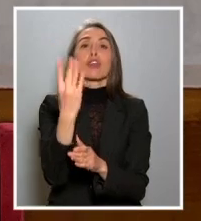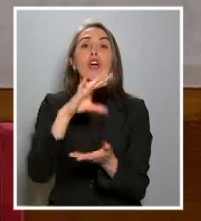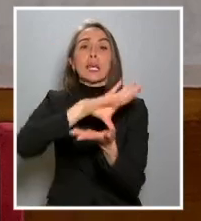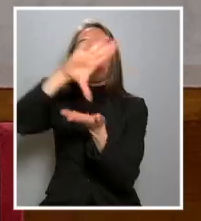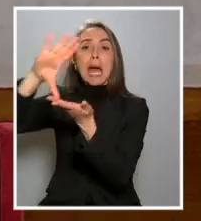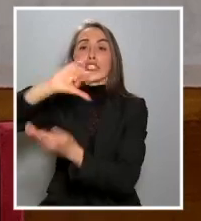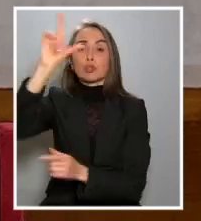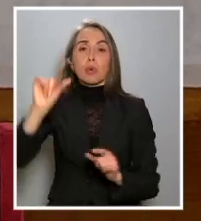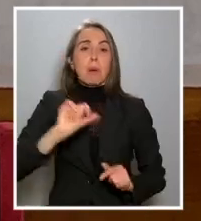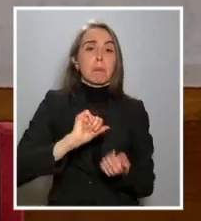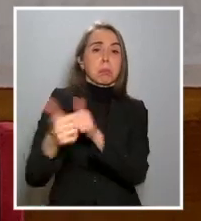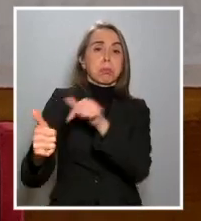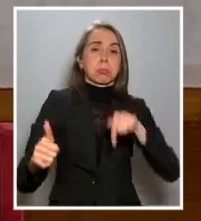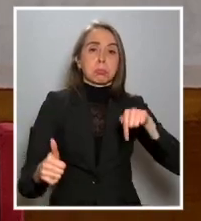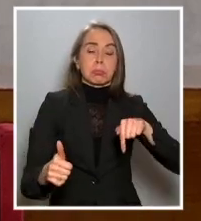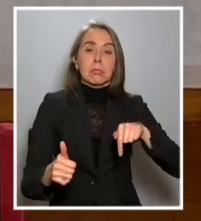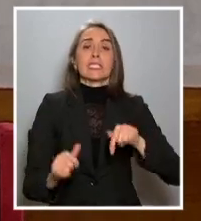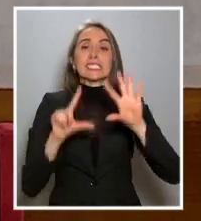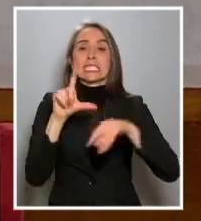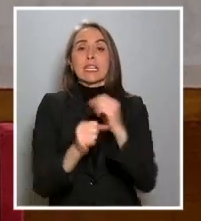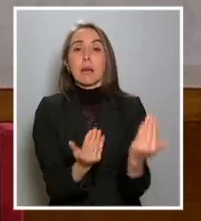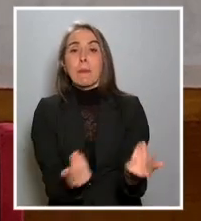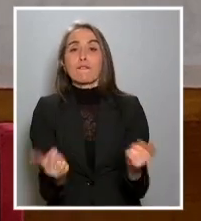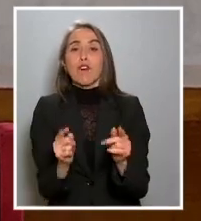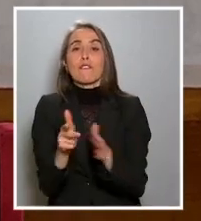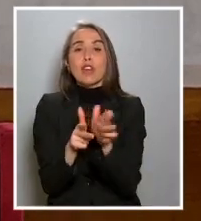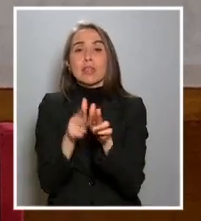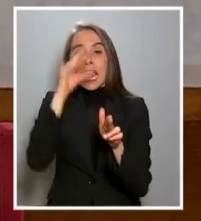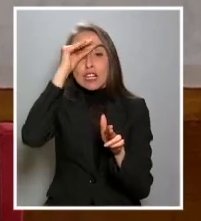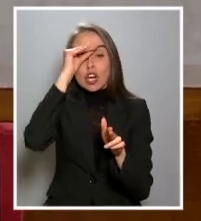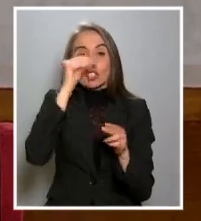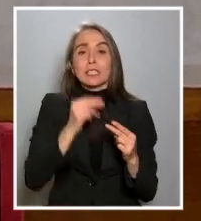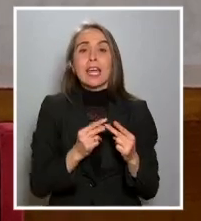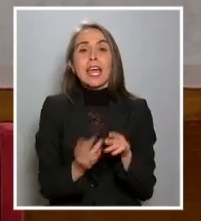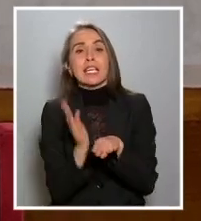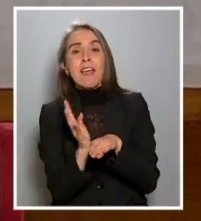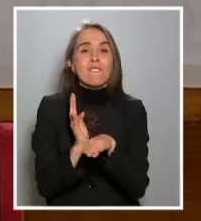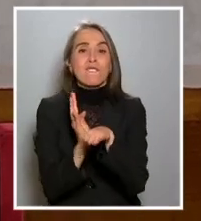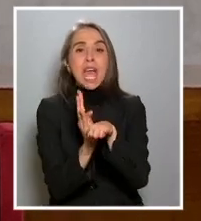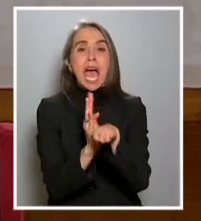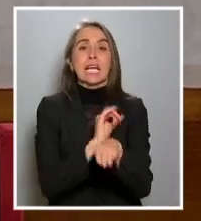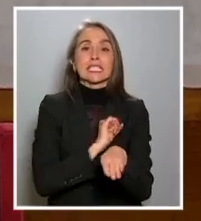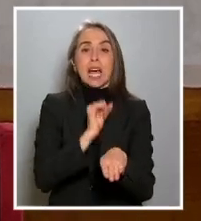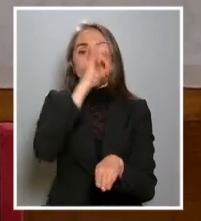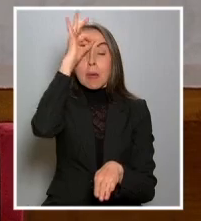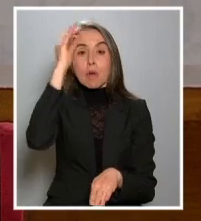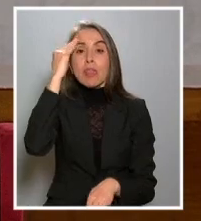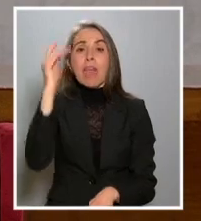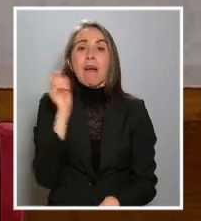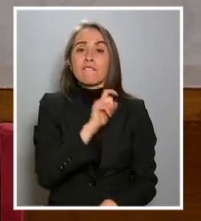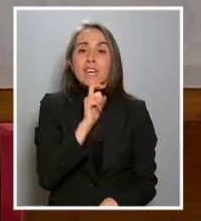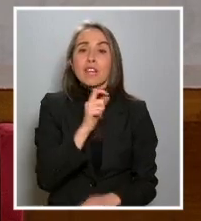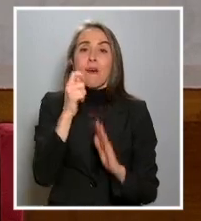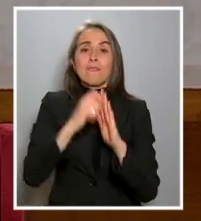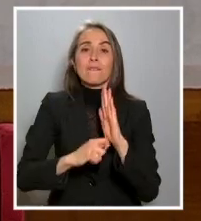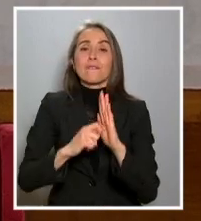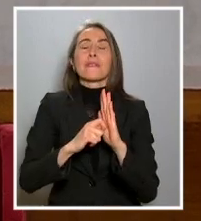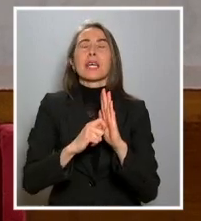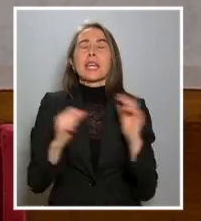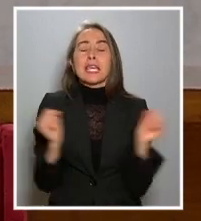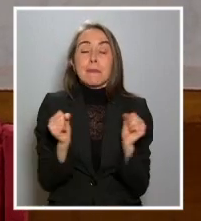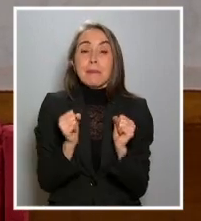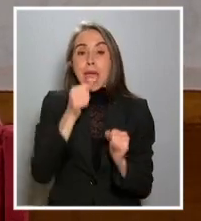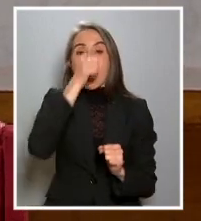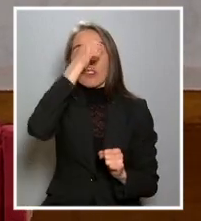de 7 años de espera, ha vuelto el tren nocturno entre Santiago y Temuco, que operará en días festivos y vacaciones de invierno y de verano.